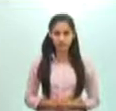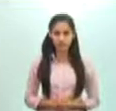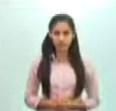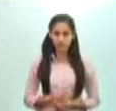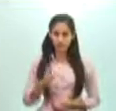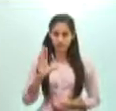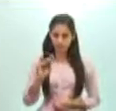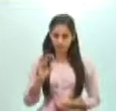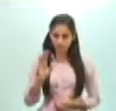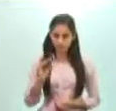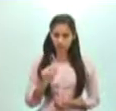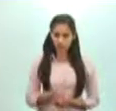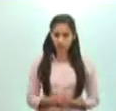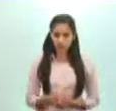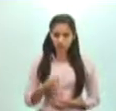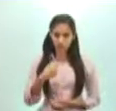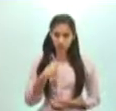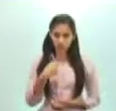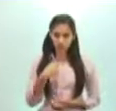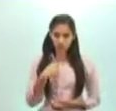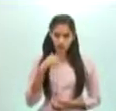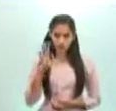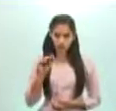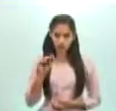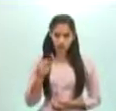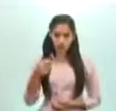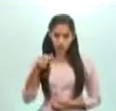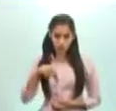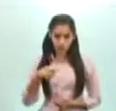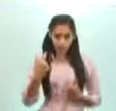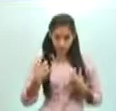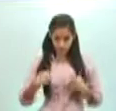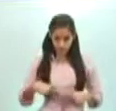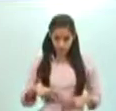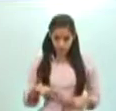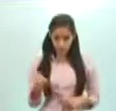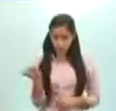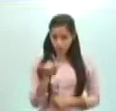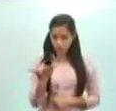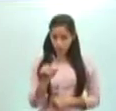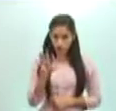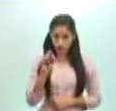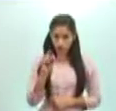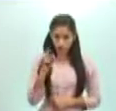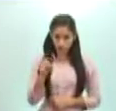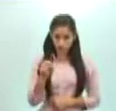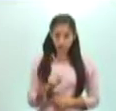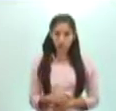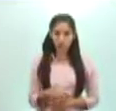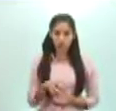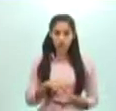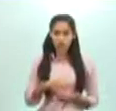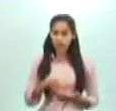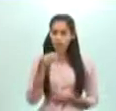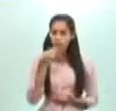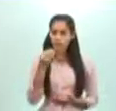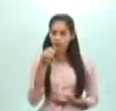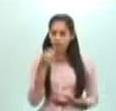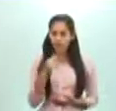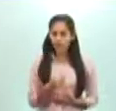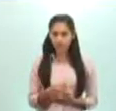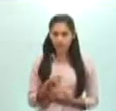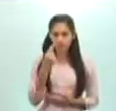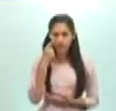Dice el verso: y lo que yo diga ahora de mí, lo digo de ti, donde podemos apreciar